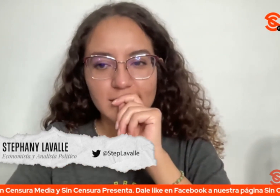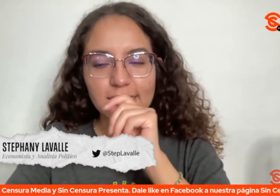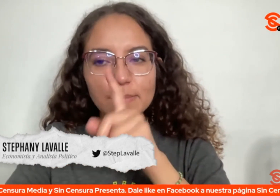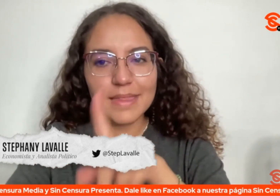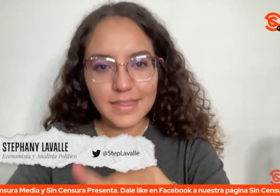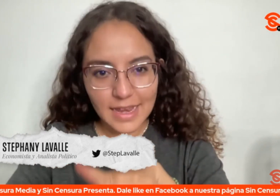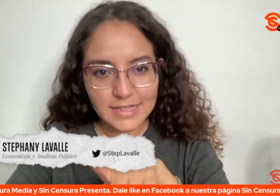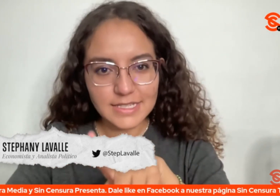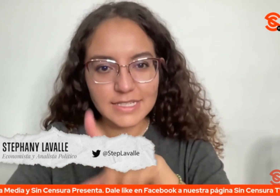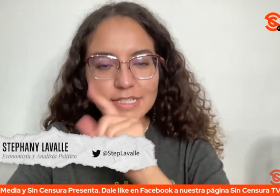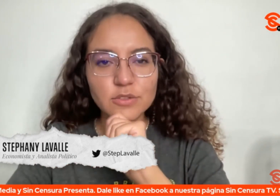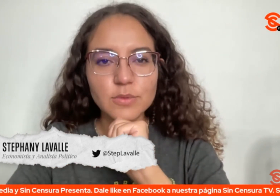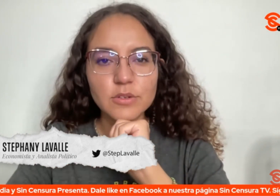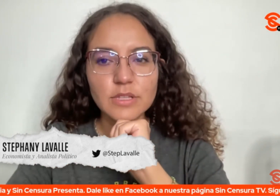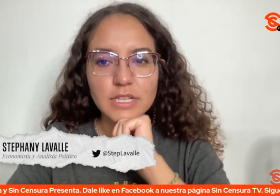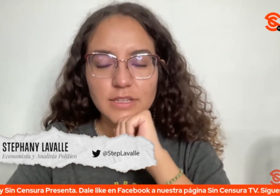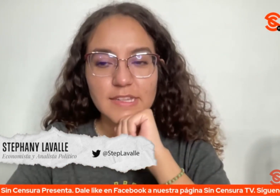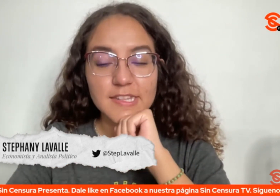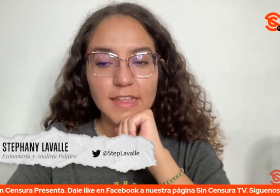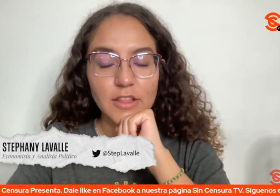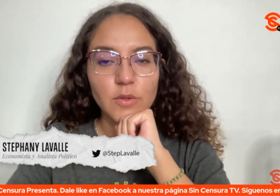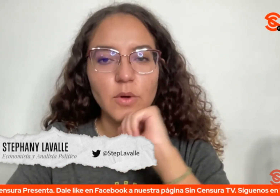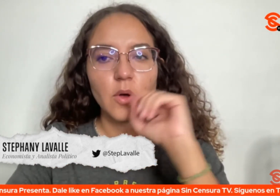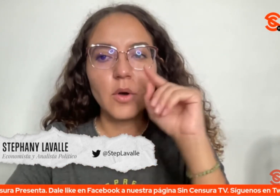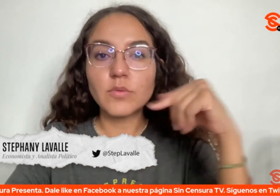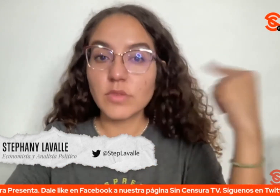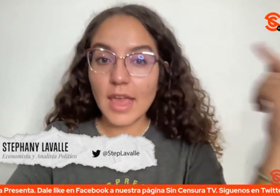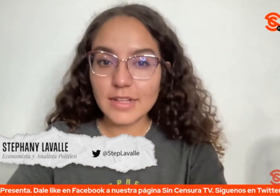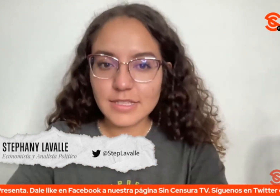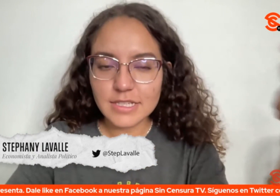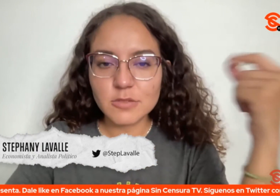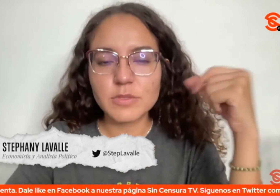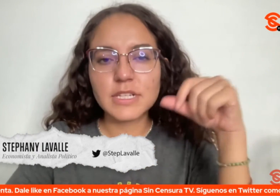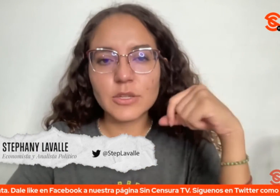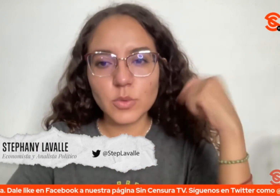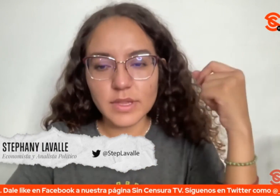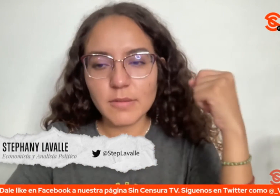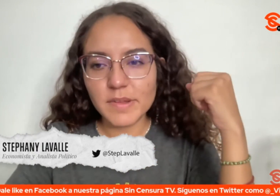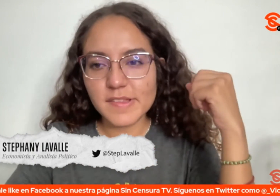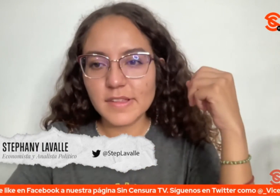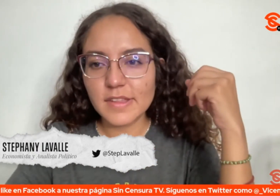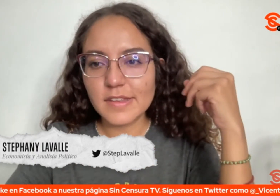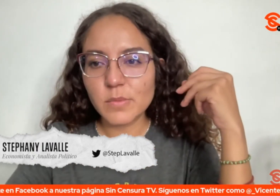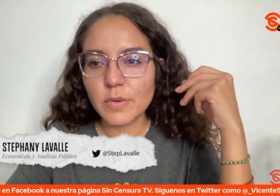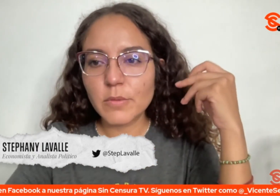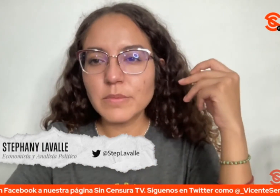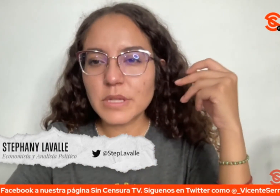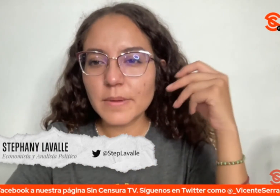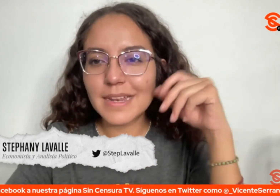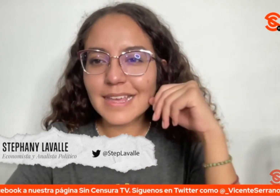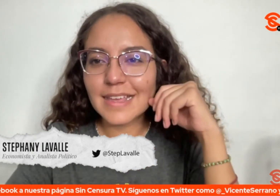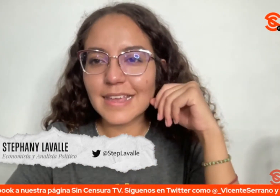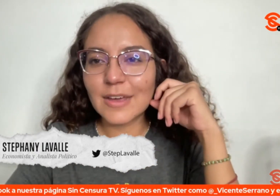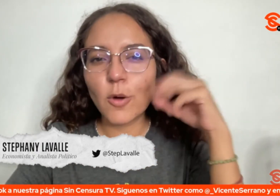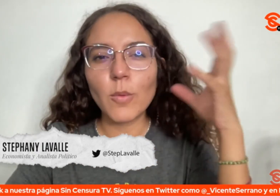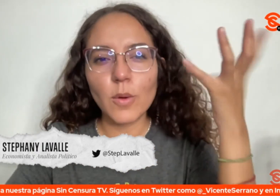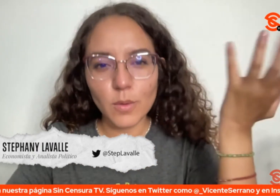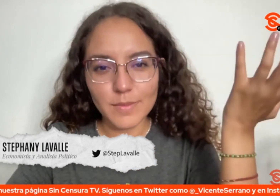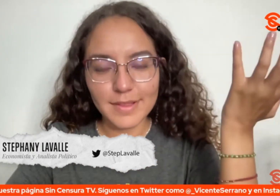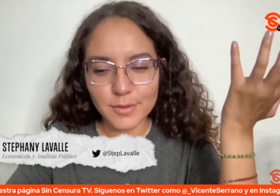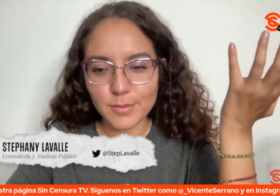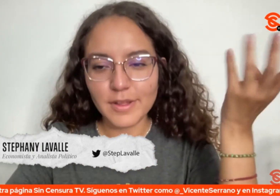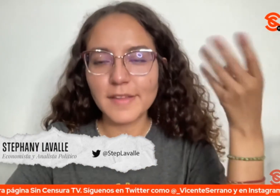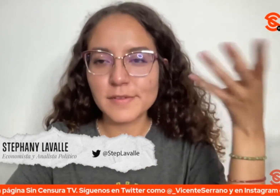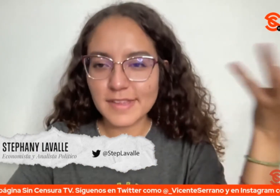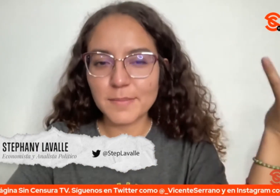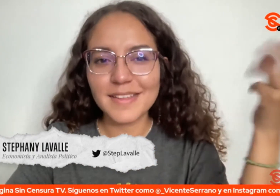aclarando estas mentiras que se estuvieron di diciendo un día antes, después del tuit del presidente Andrés Manuel. Vamos a ver cómo